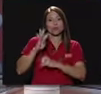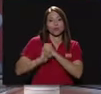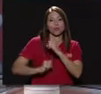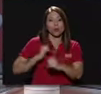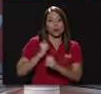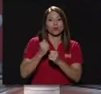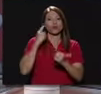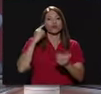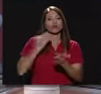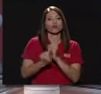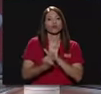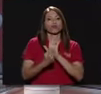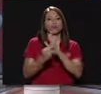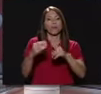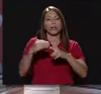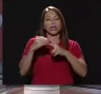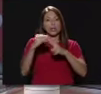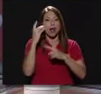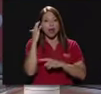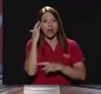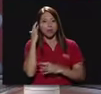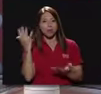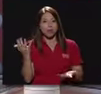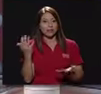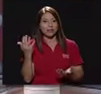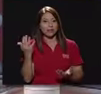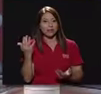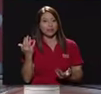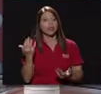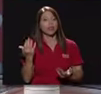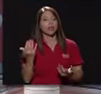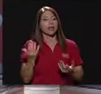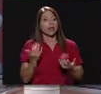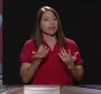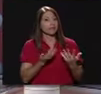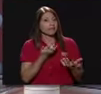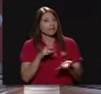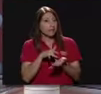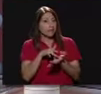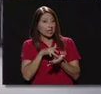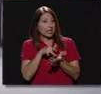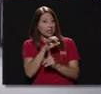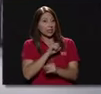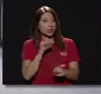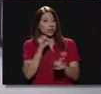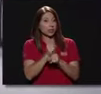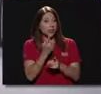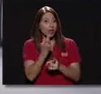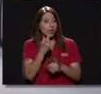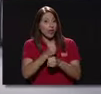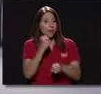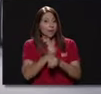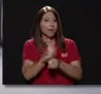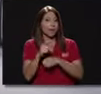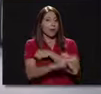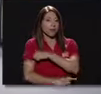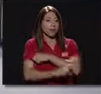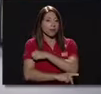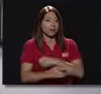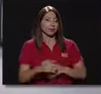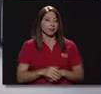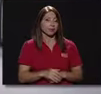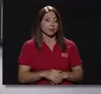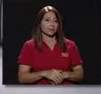lo reflejan como la principal preocupación. ¿Qué tan delicada es la situación del desempleo en el país en este momento?